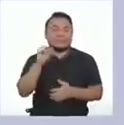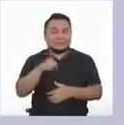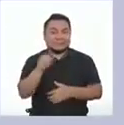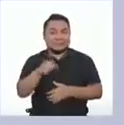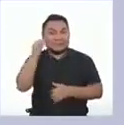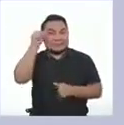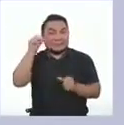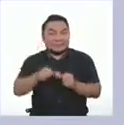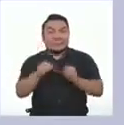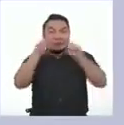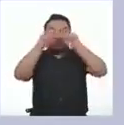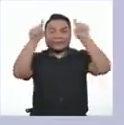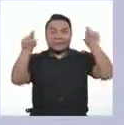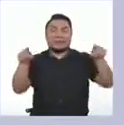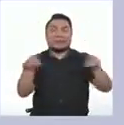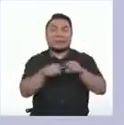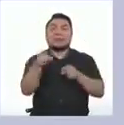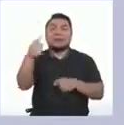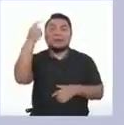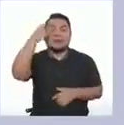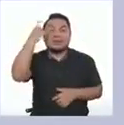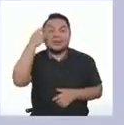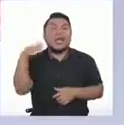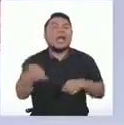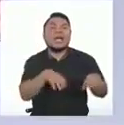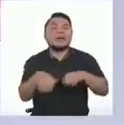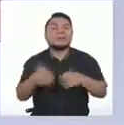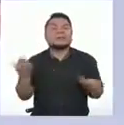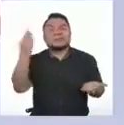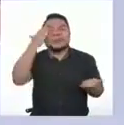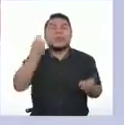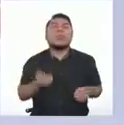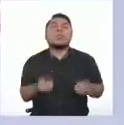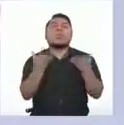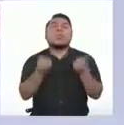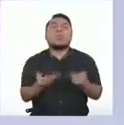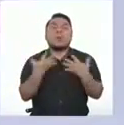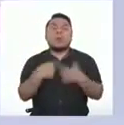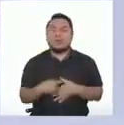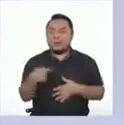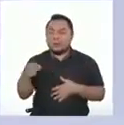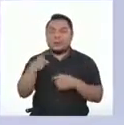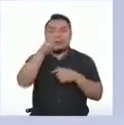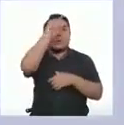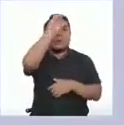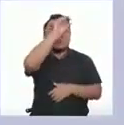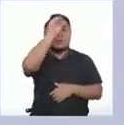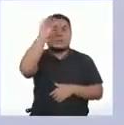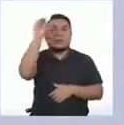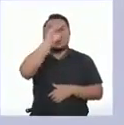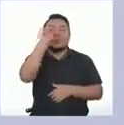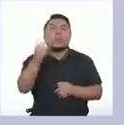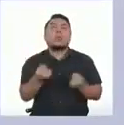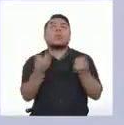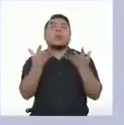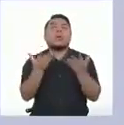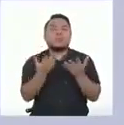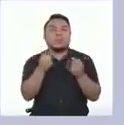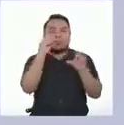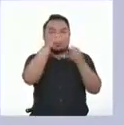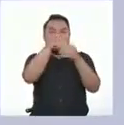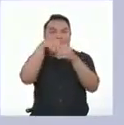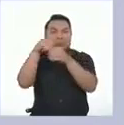es. ¿Recuerdan, chicos, lo que tenemos que hacer para saber cuánto vale cada cuadradito? ¿Y tú,